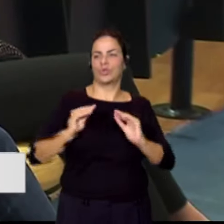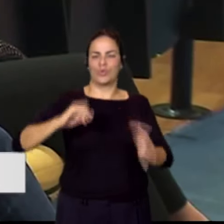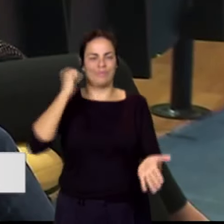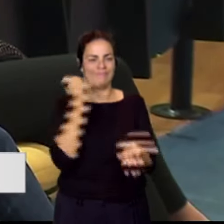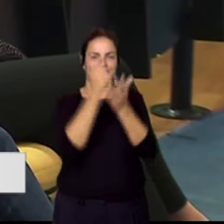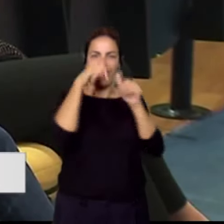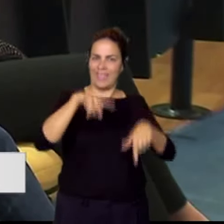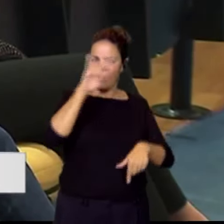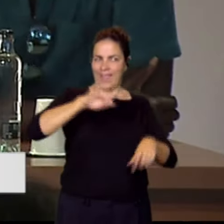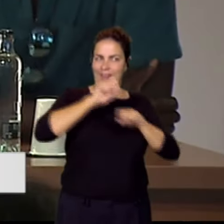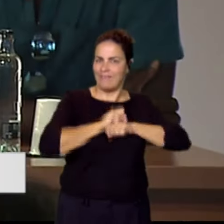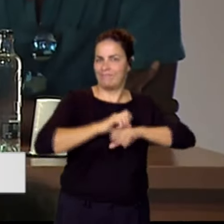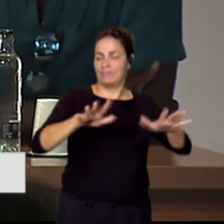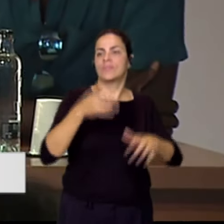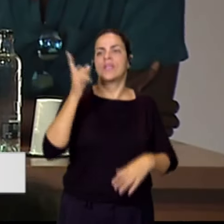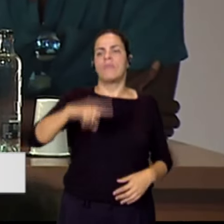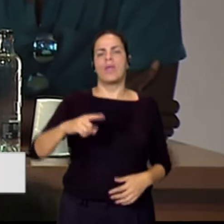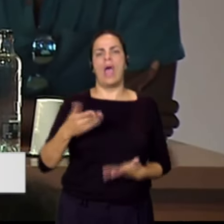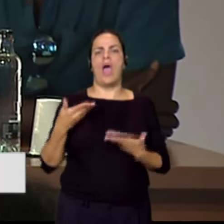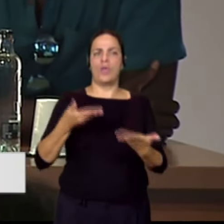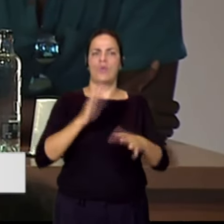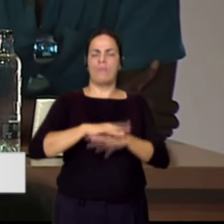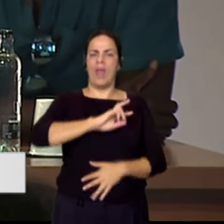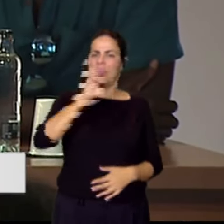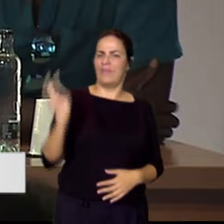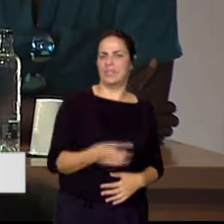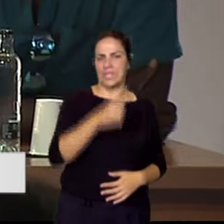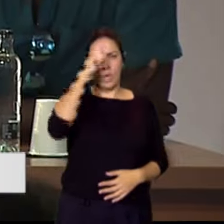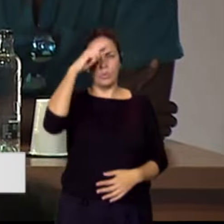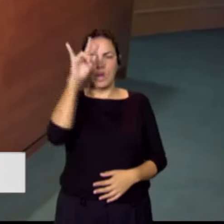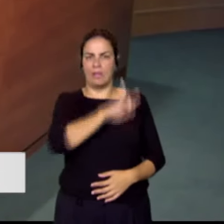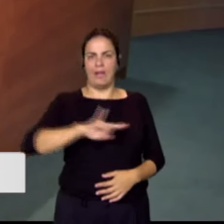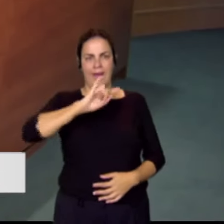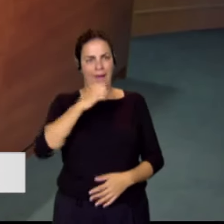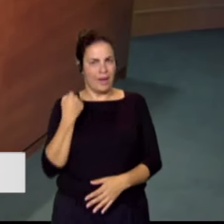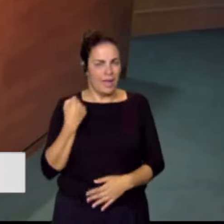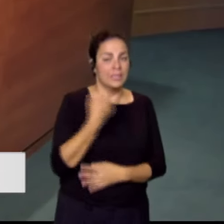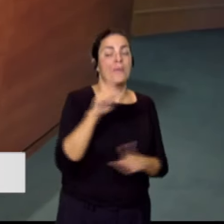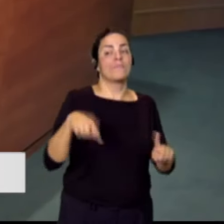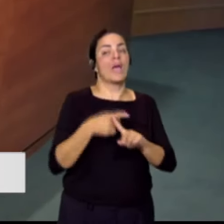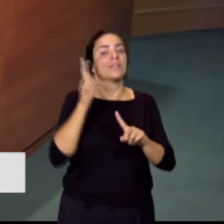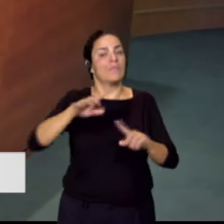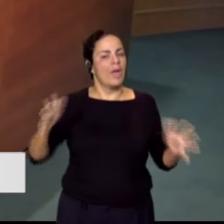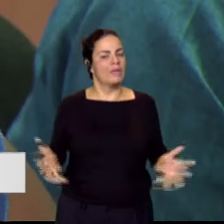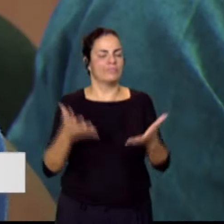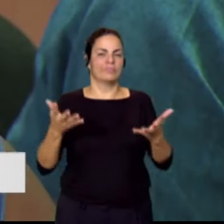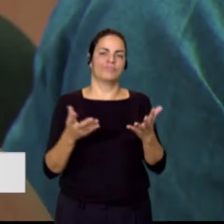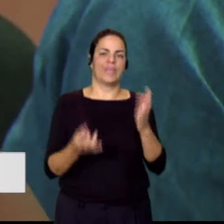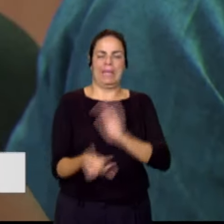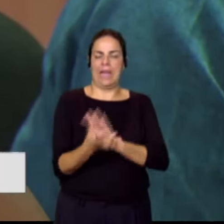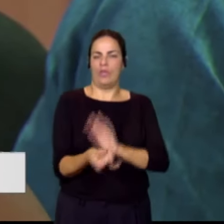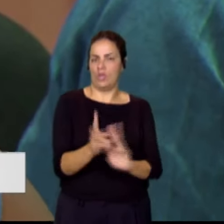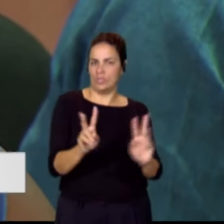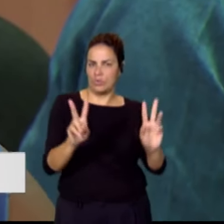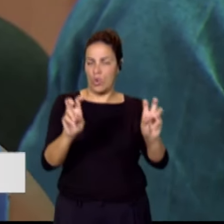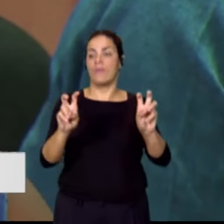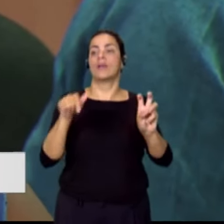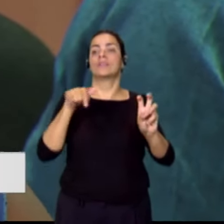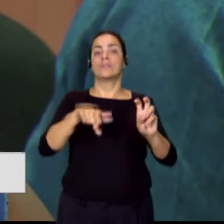Cómo han servido para una mayor diversidad cultural en el archipiélago Y cómo han impulsado también nuevas creaciones esta jornada se